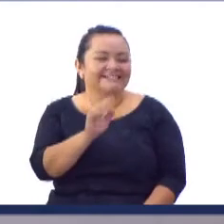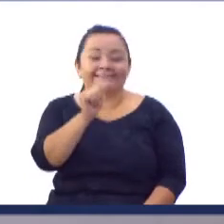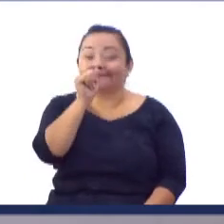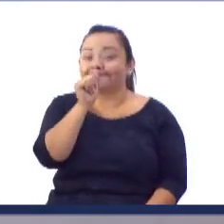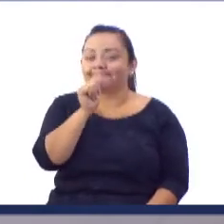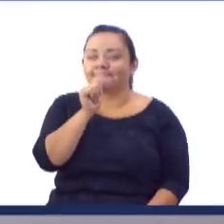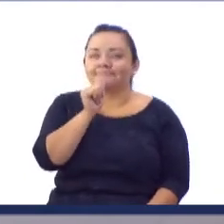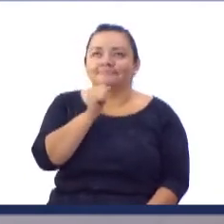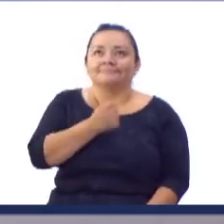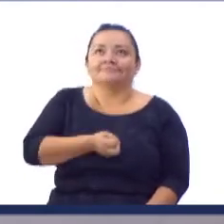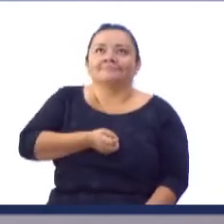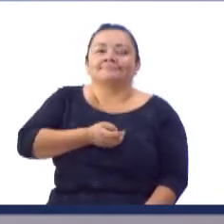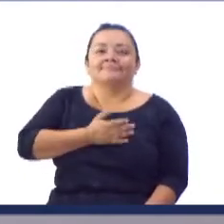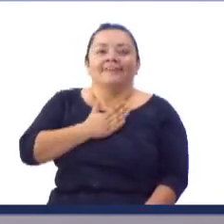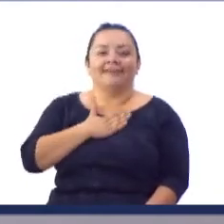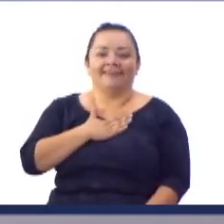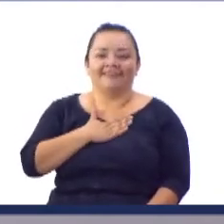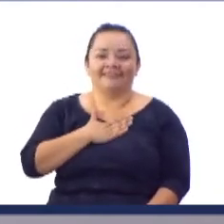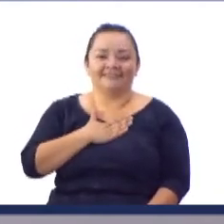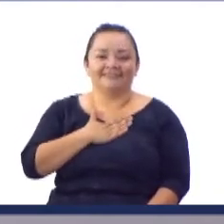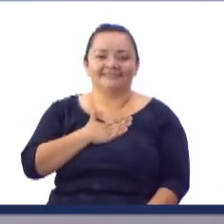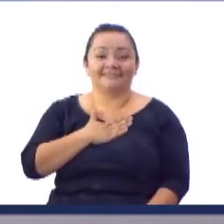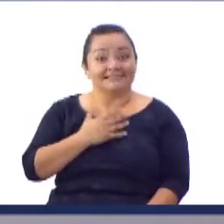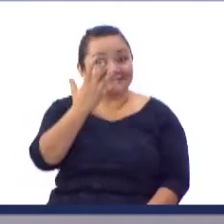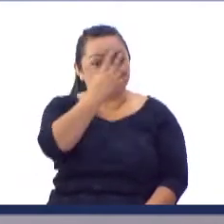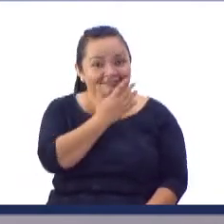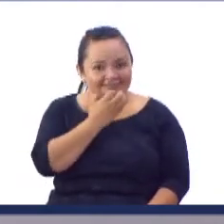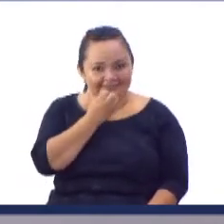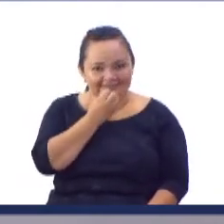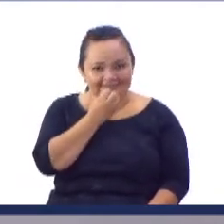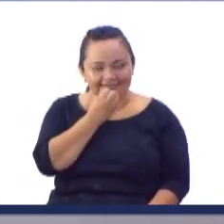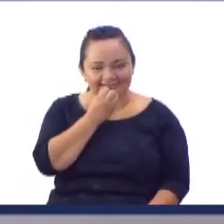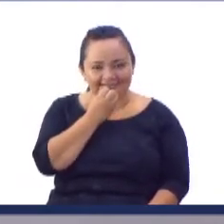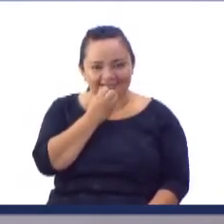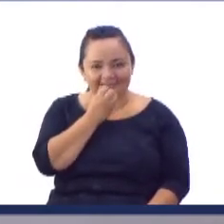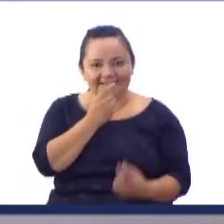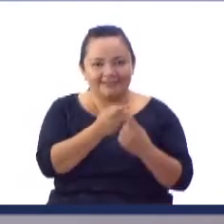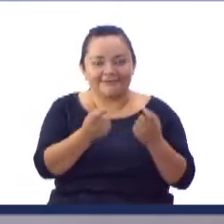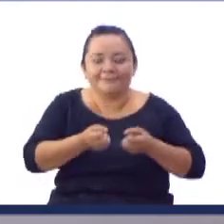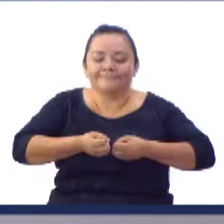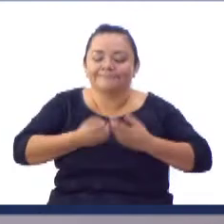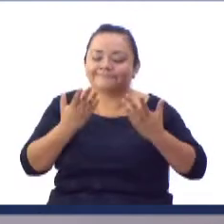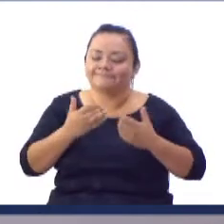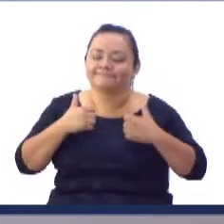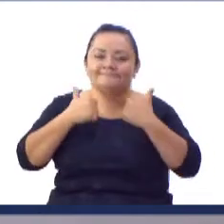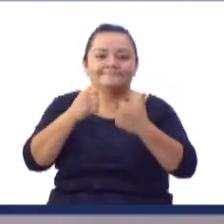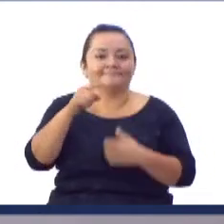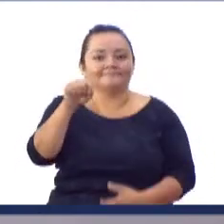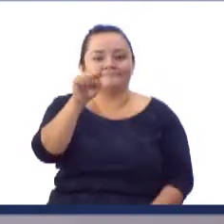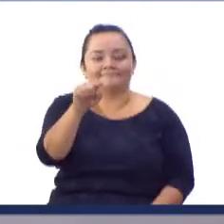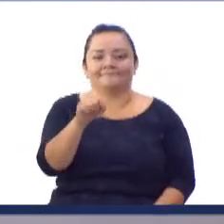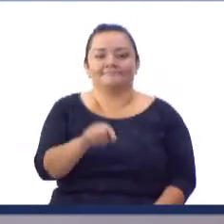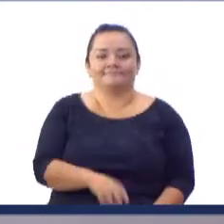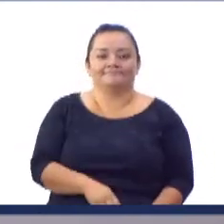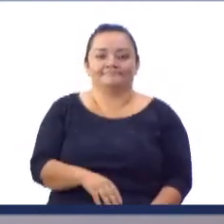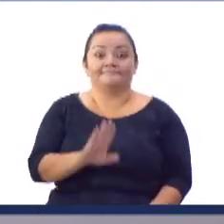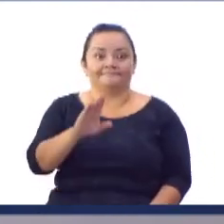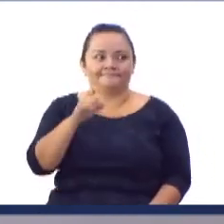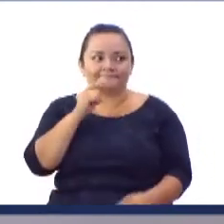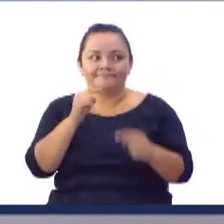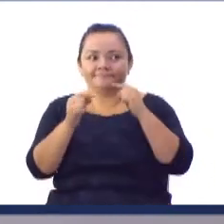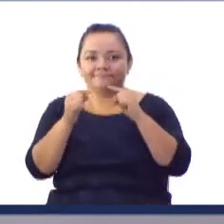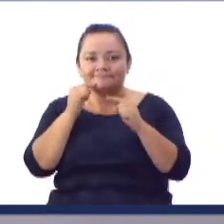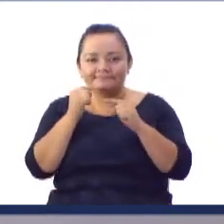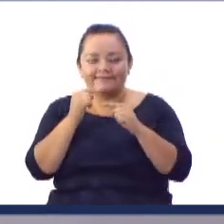tengo que mantenerme qué bonito cuando alguien se expresa bien de usted y sobre todo su bebé